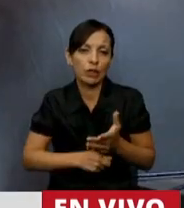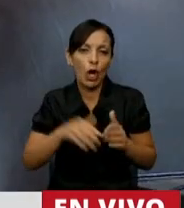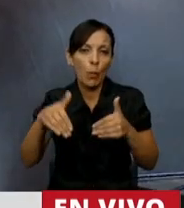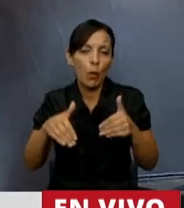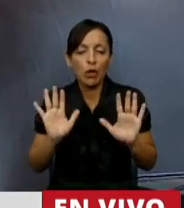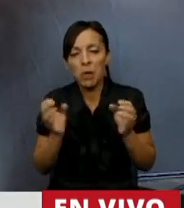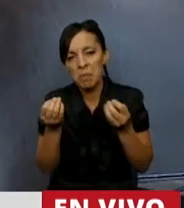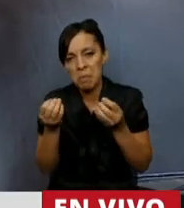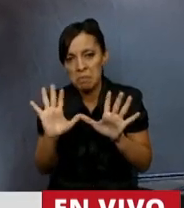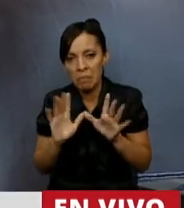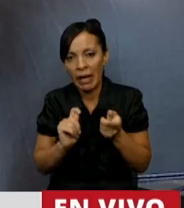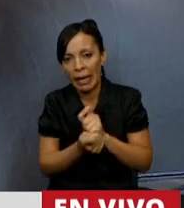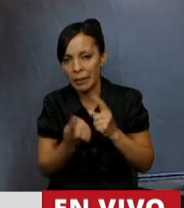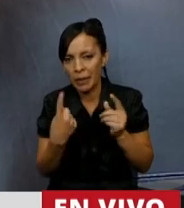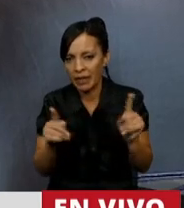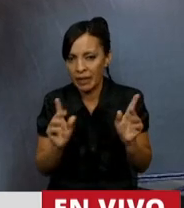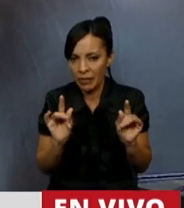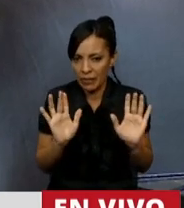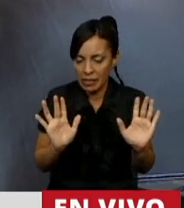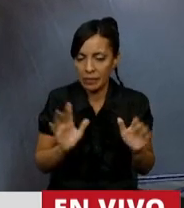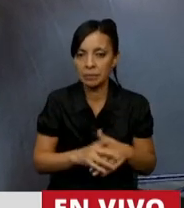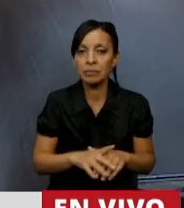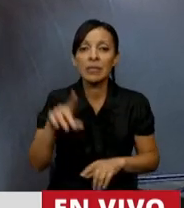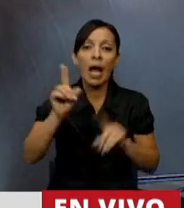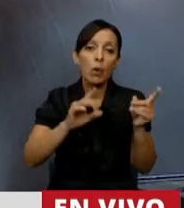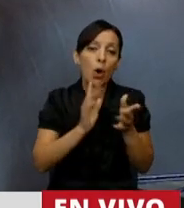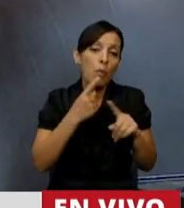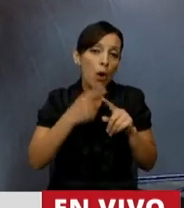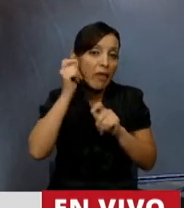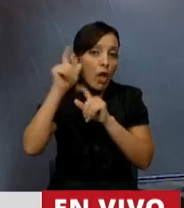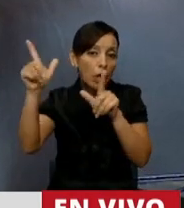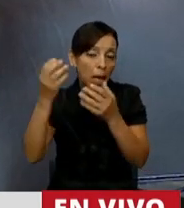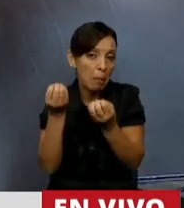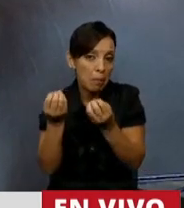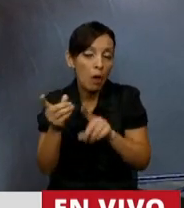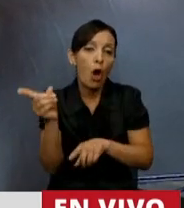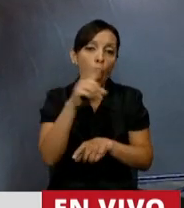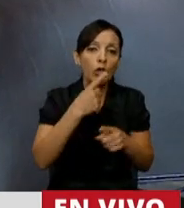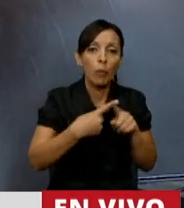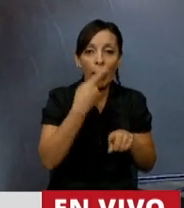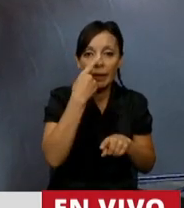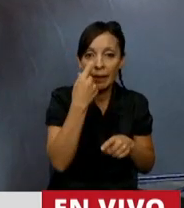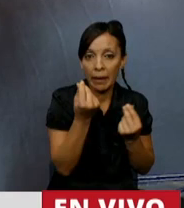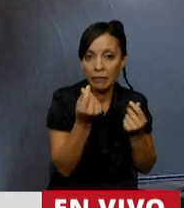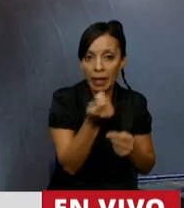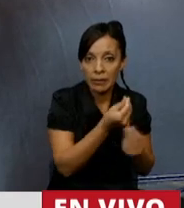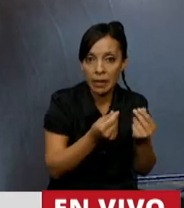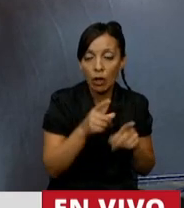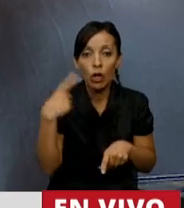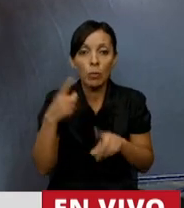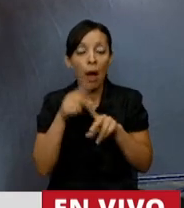cuestiones, algunos por ideología, otros por convencimiento de tipo financiero y otros por